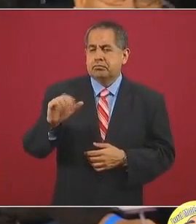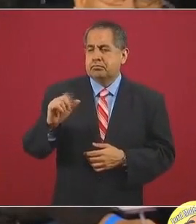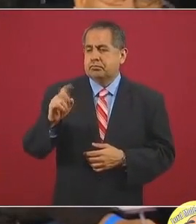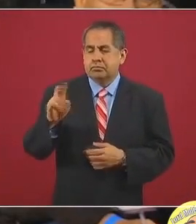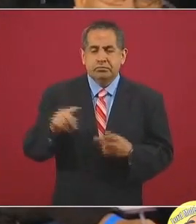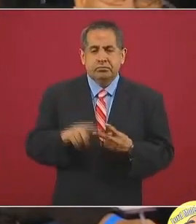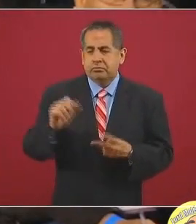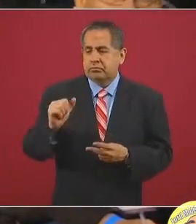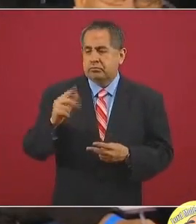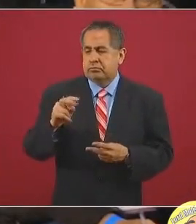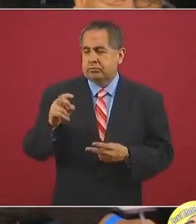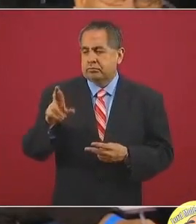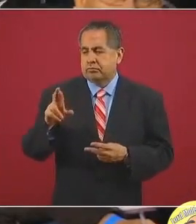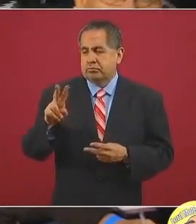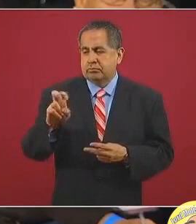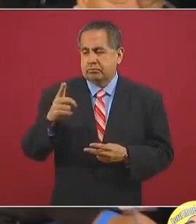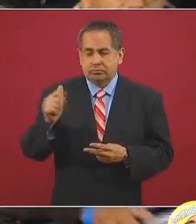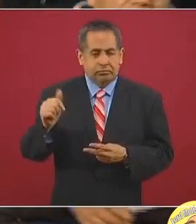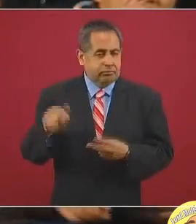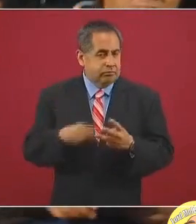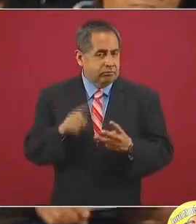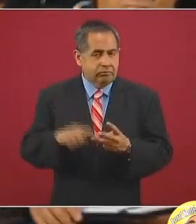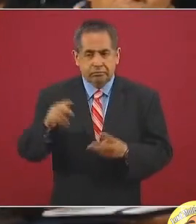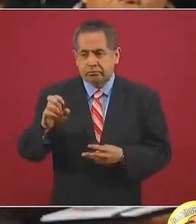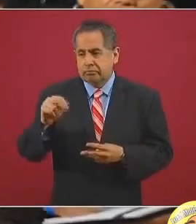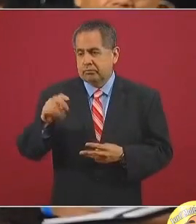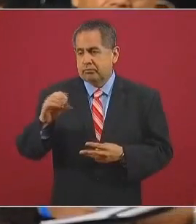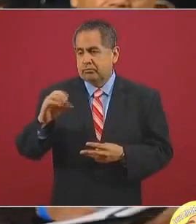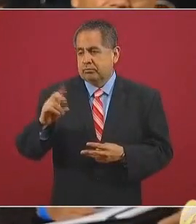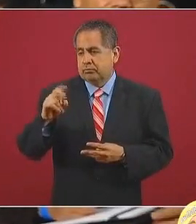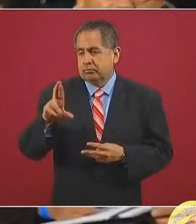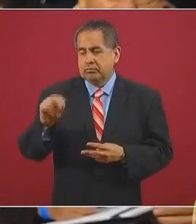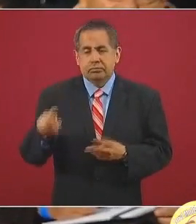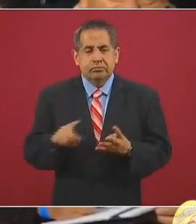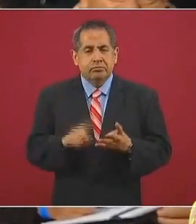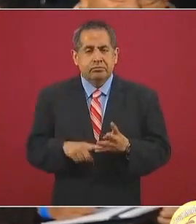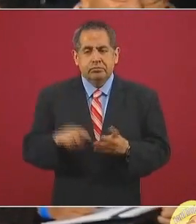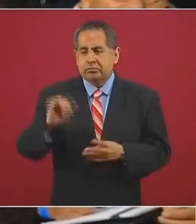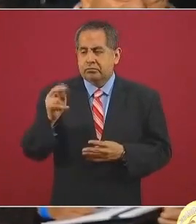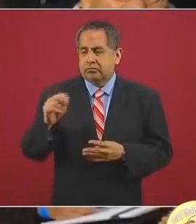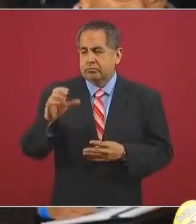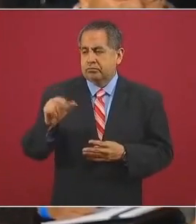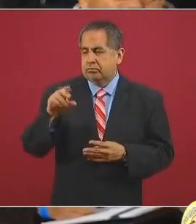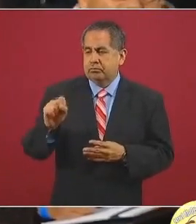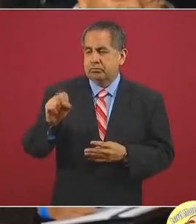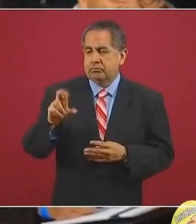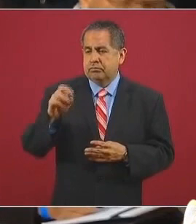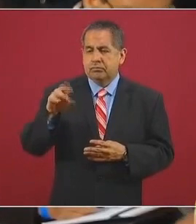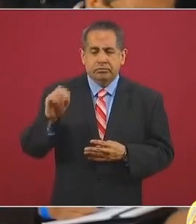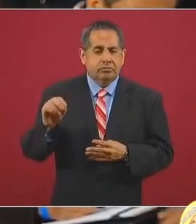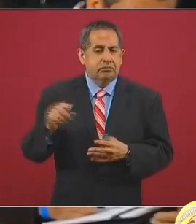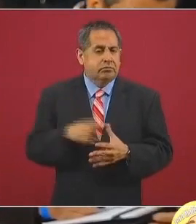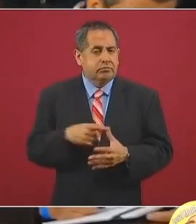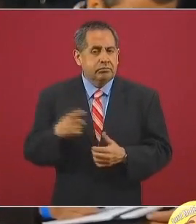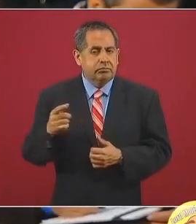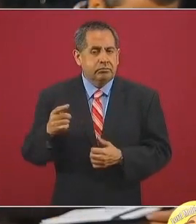Hinojosa, Salvador Vega Casillas, Ernesto Cordero Arroyo, Juan Carlos Romero Hicks,